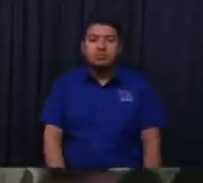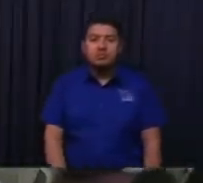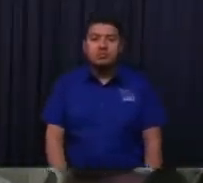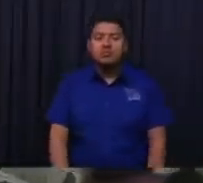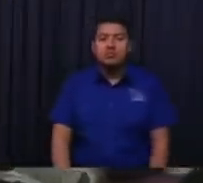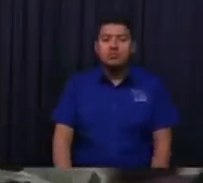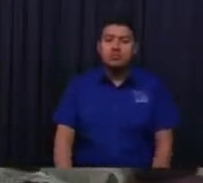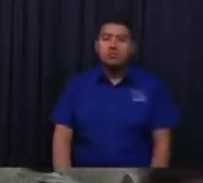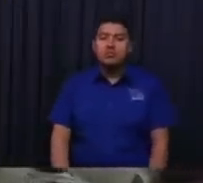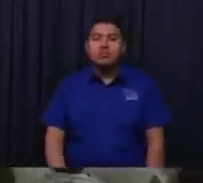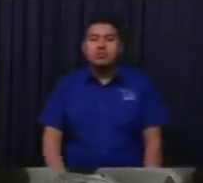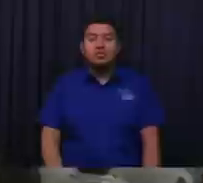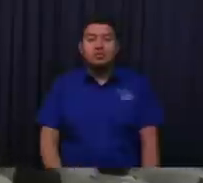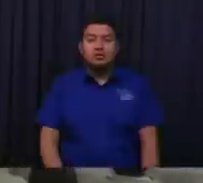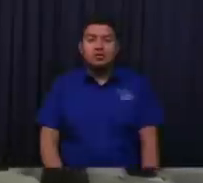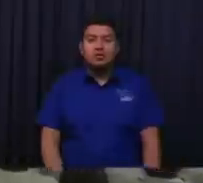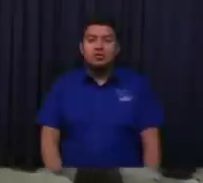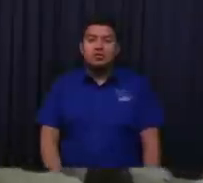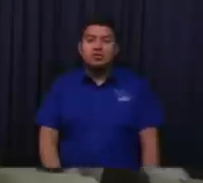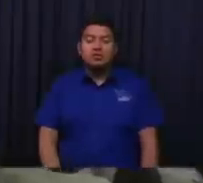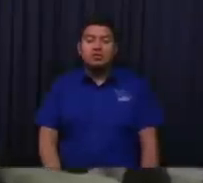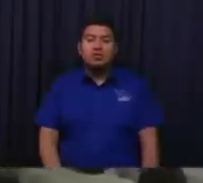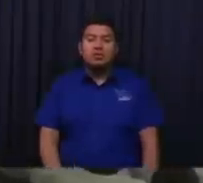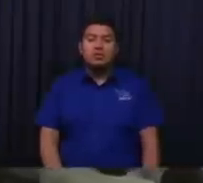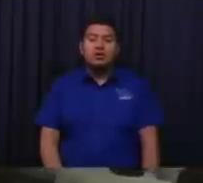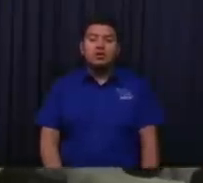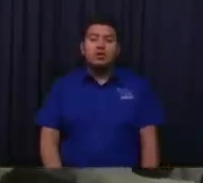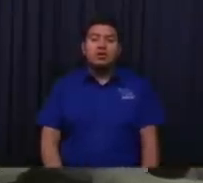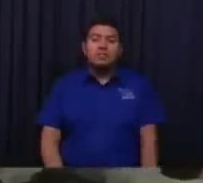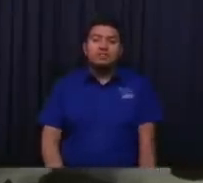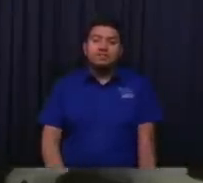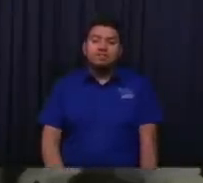para decir amo o ama, se dice master.